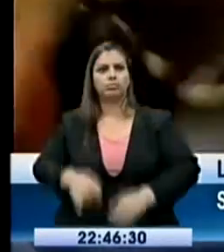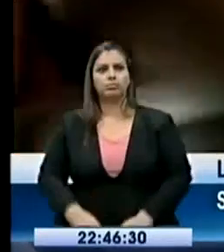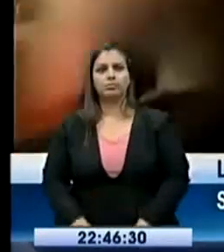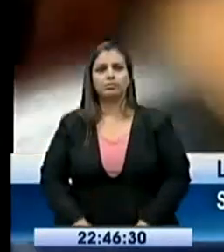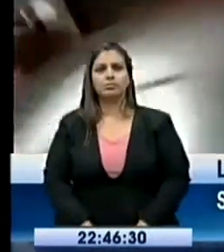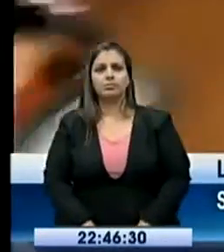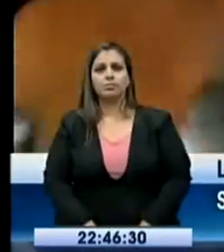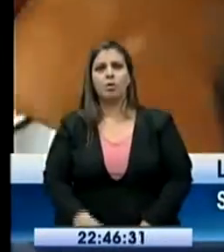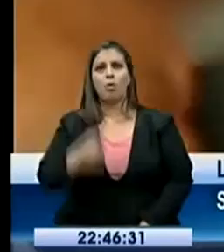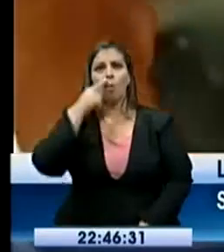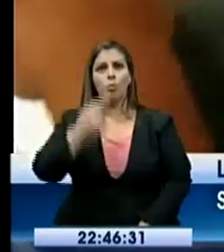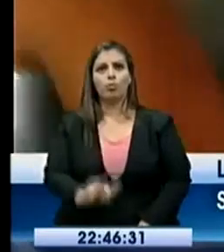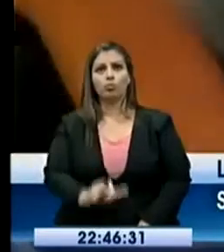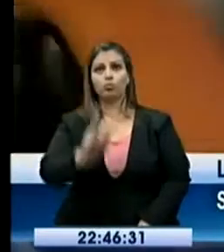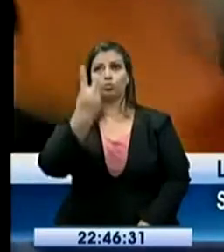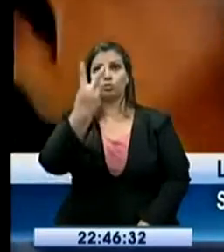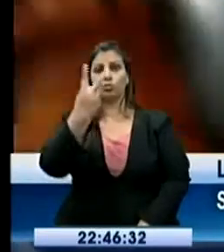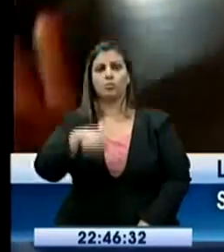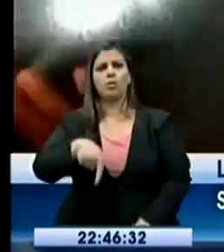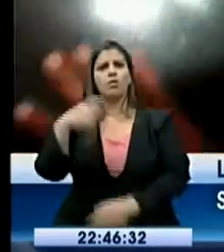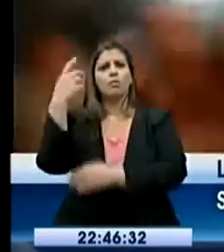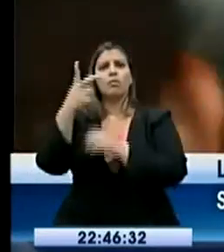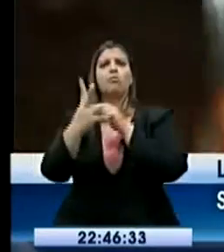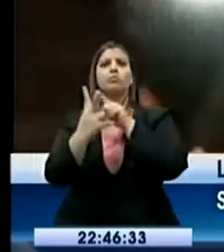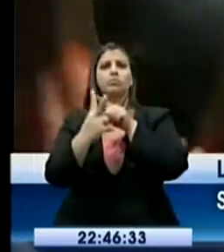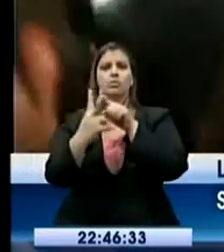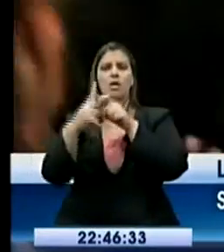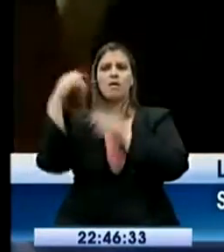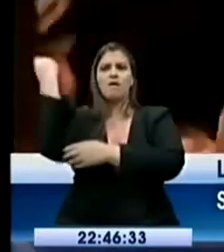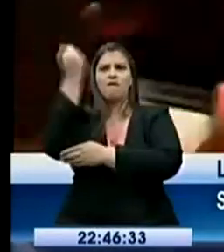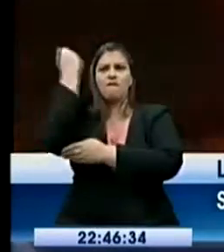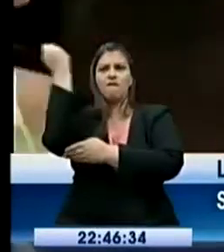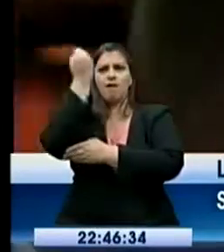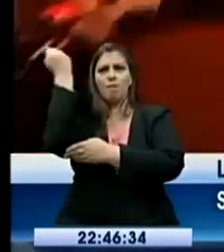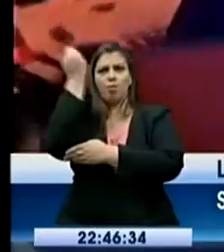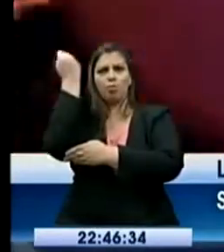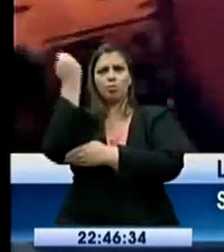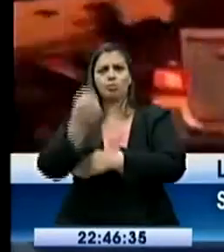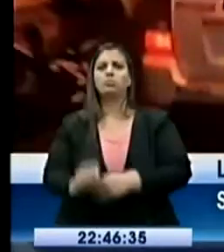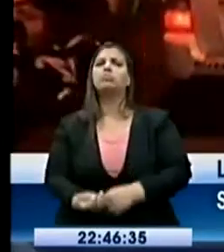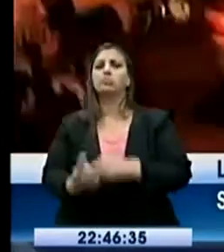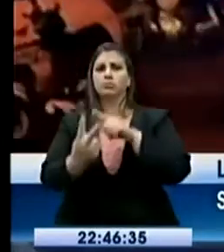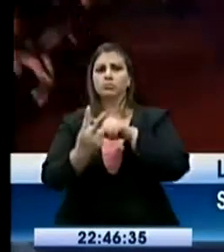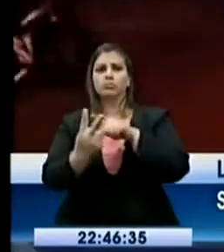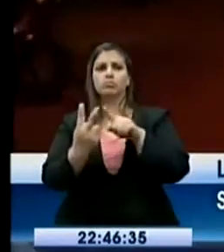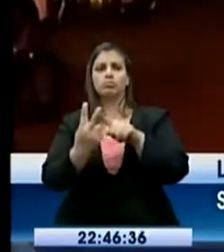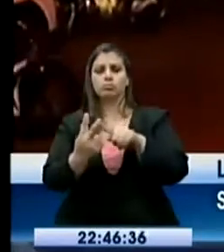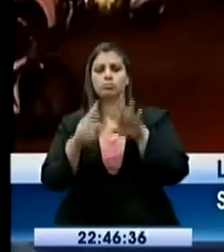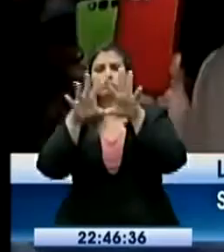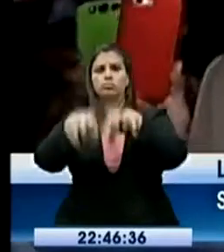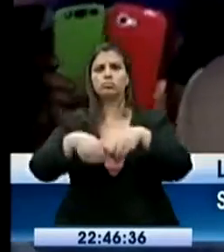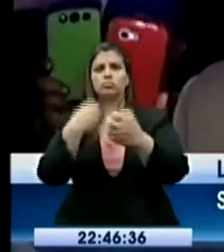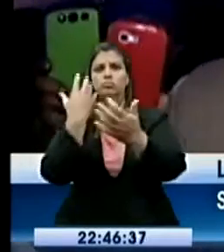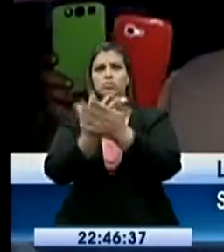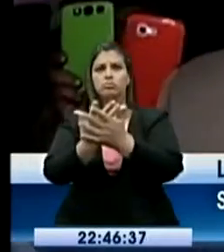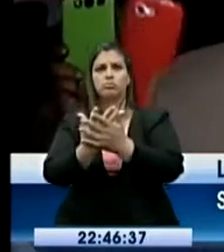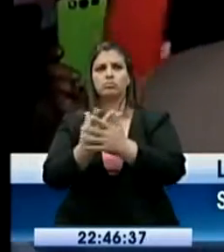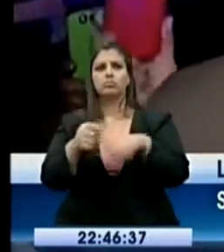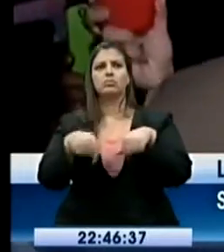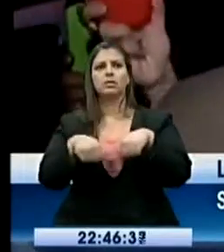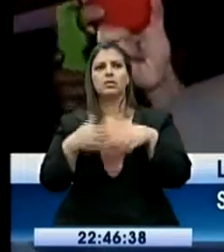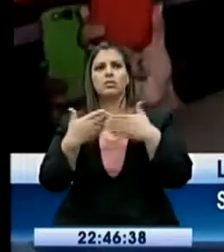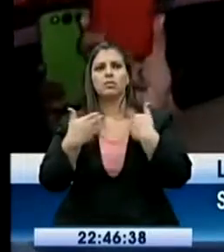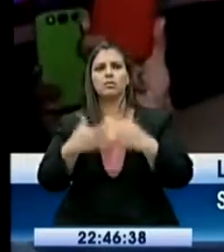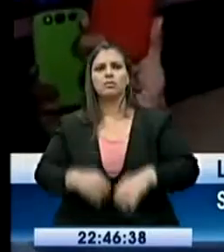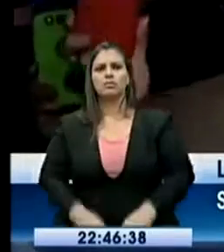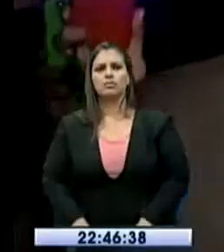de ellos es participante de un conocido reality de televisión. Ambos fueron detenidos horas más tarde en Guayaquil. Son dos personas que yo